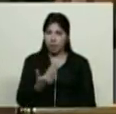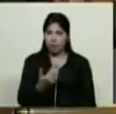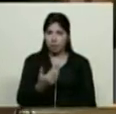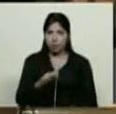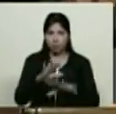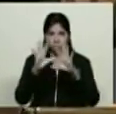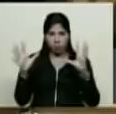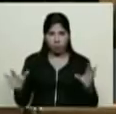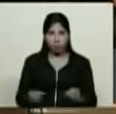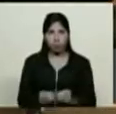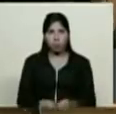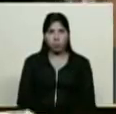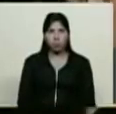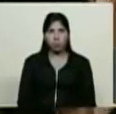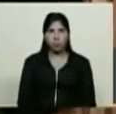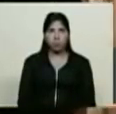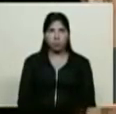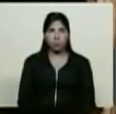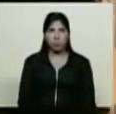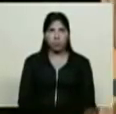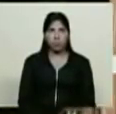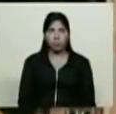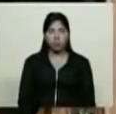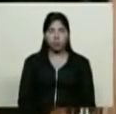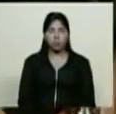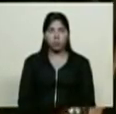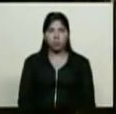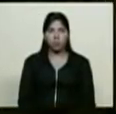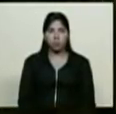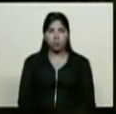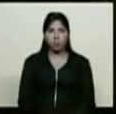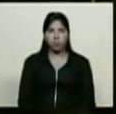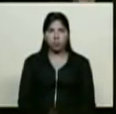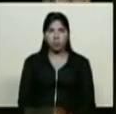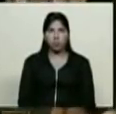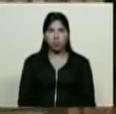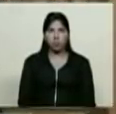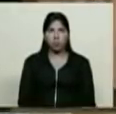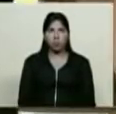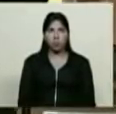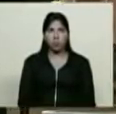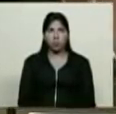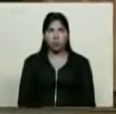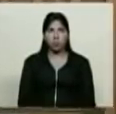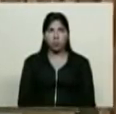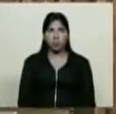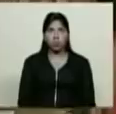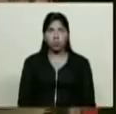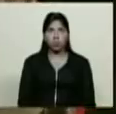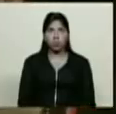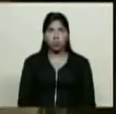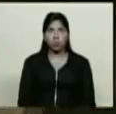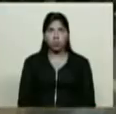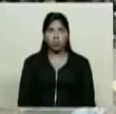todos. Se retiran las autoridades del Tribunal Supremo de Justicia. En nombre del presidente del máximo tribunal, magistrado.